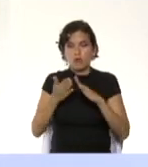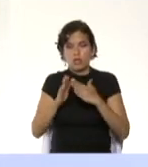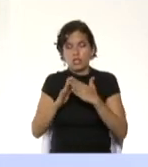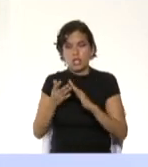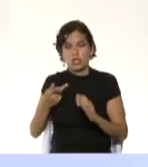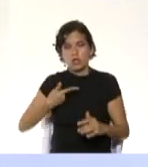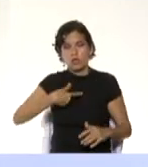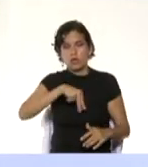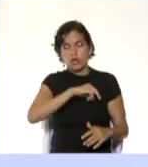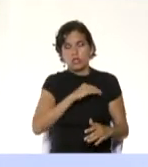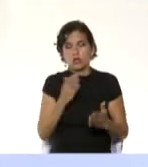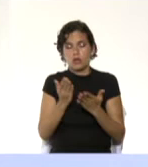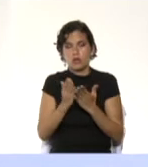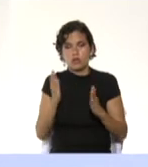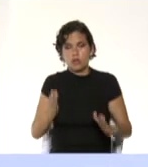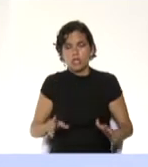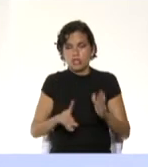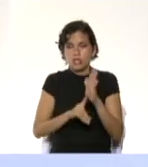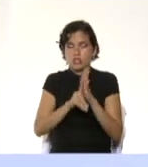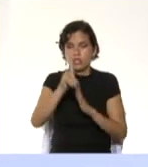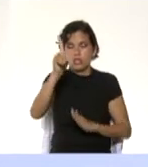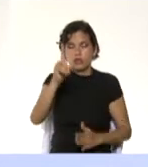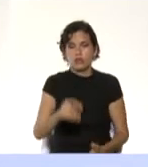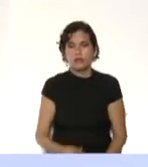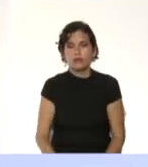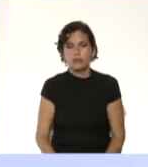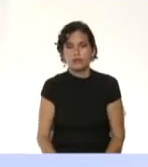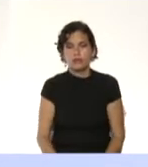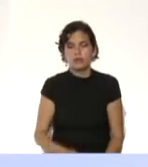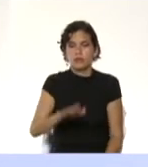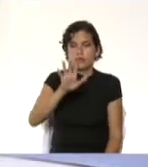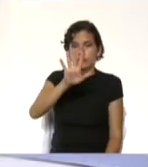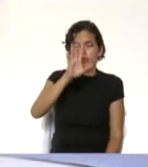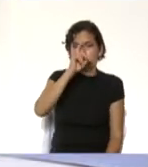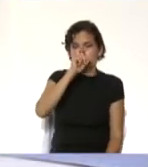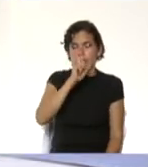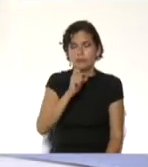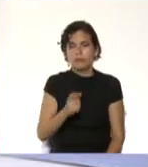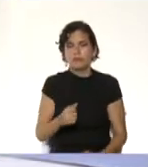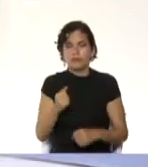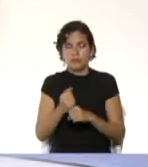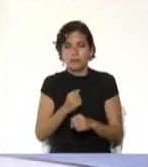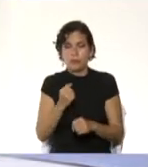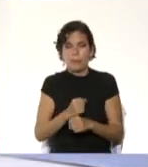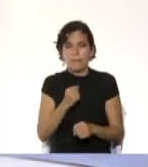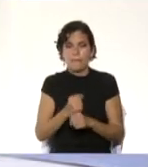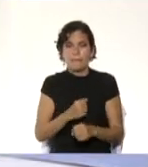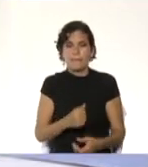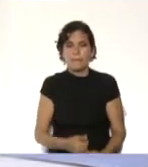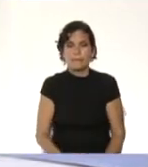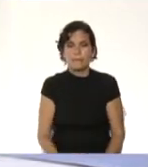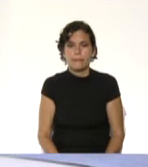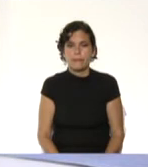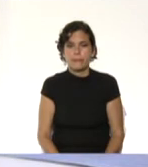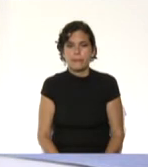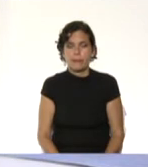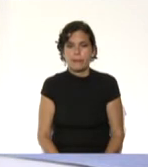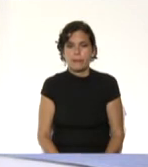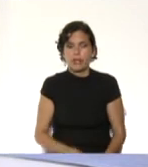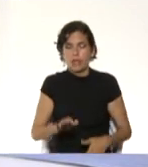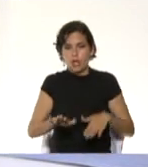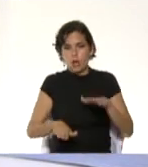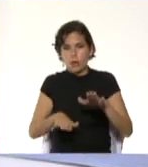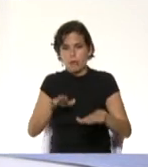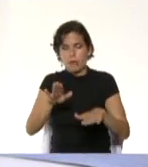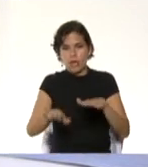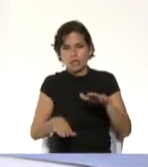se desarrollan. Para quinto año vamos a estar trabajando lo que son los pasos para una buena